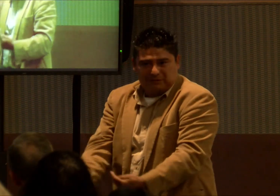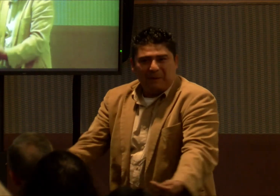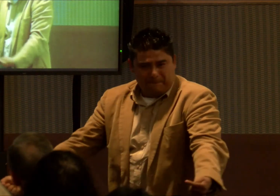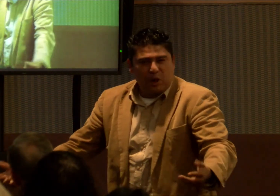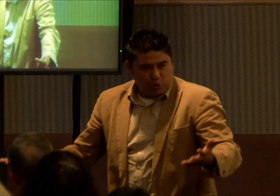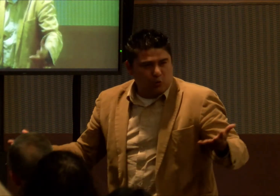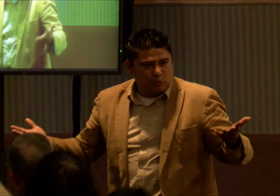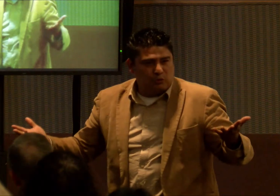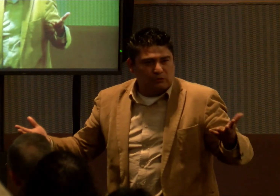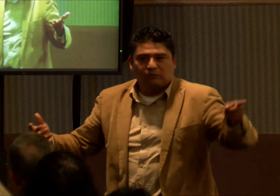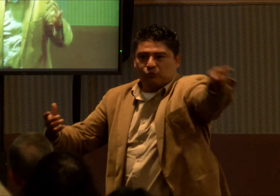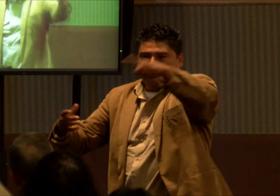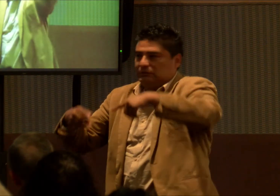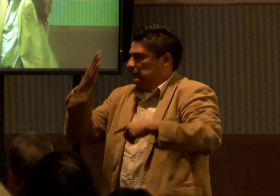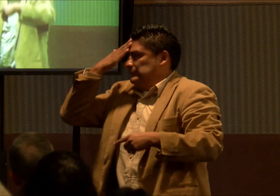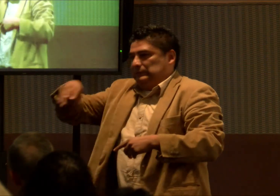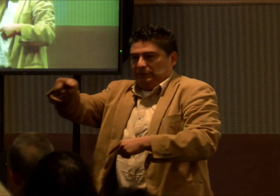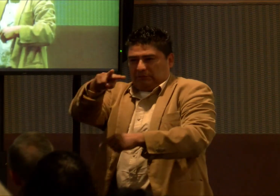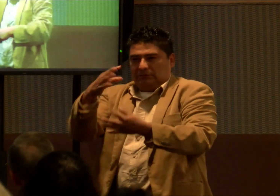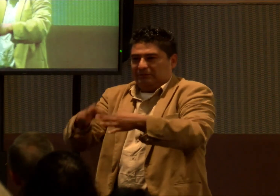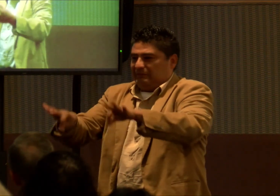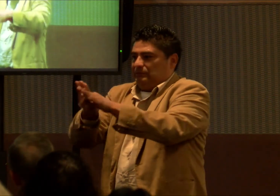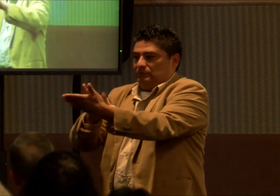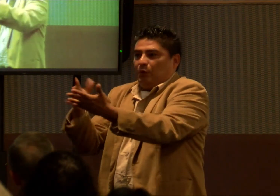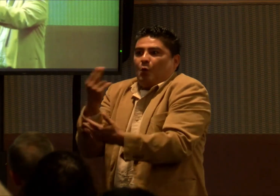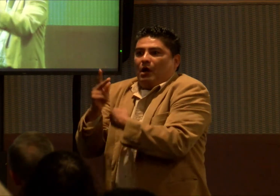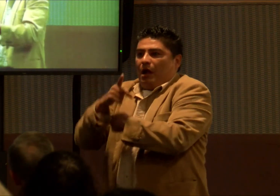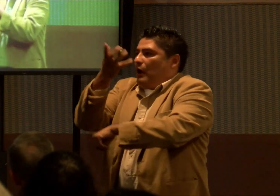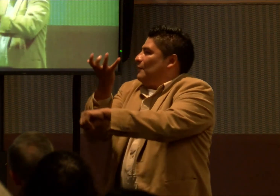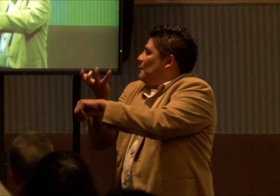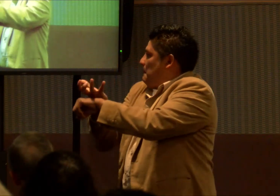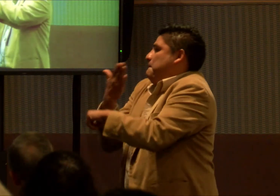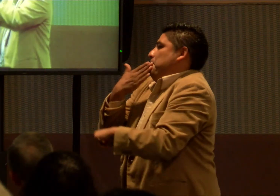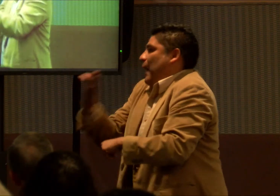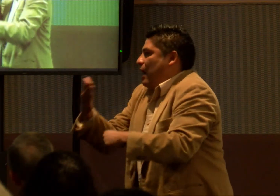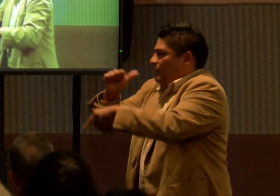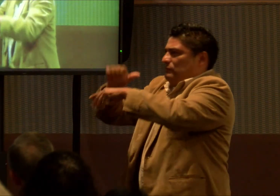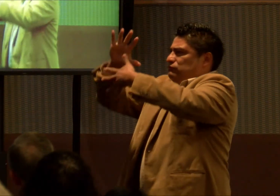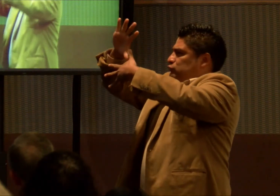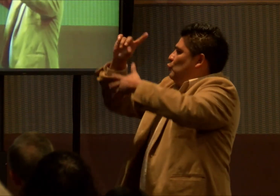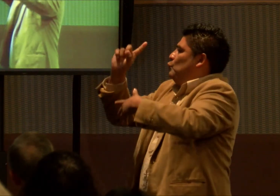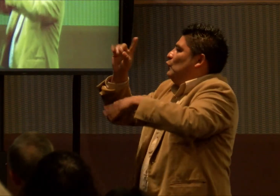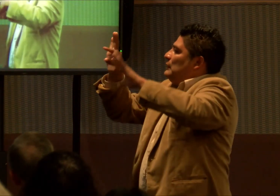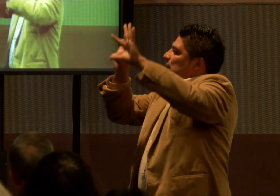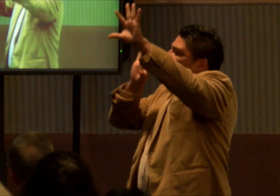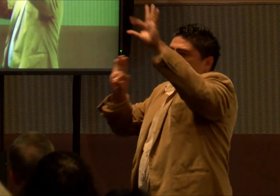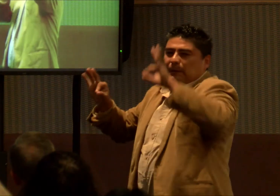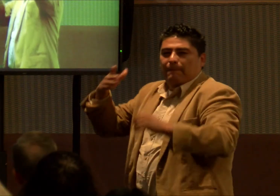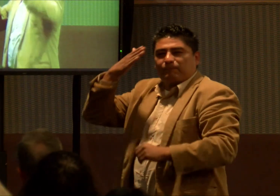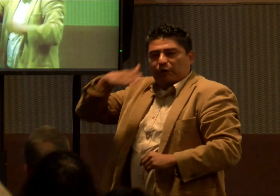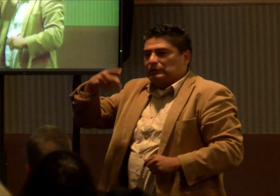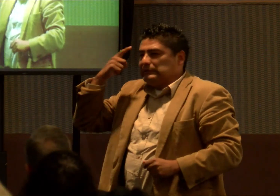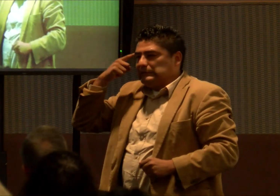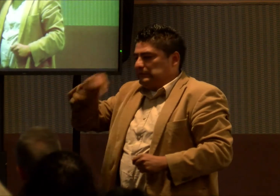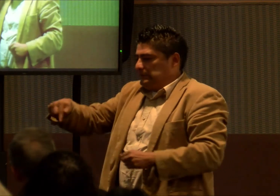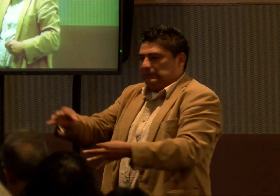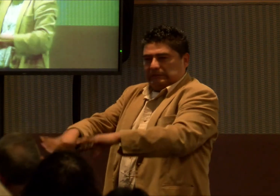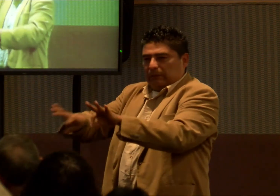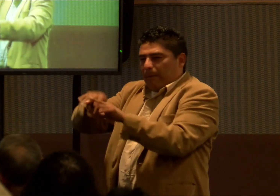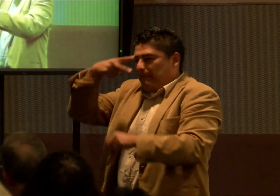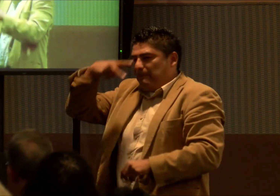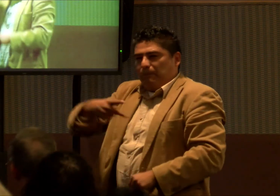inclusión, y yo eso le reconozco mucho a Conadis y esa experiencia. A veces sí, parecemos esas personas, por eso